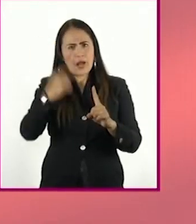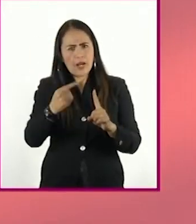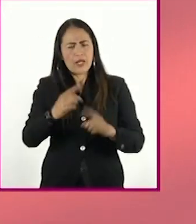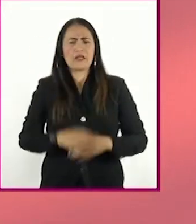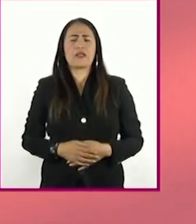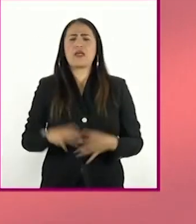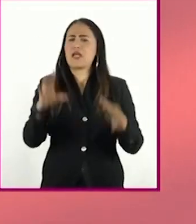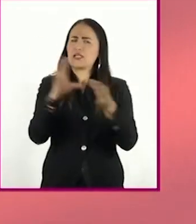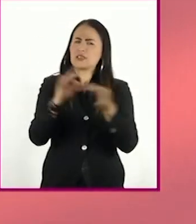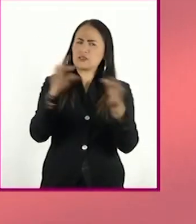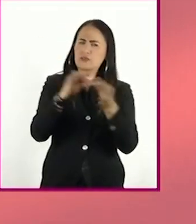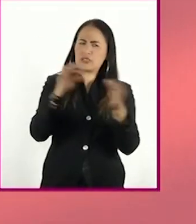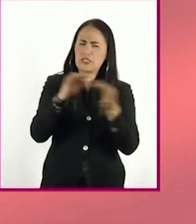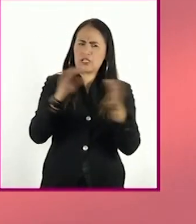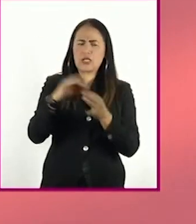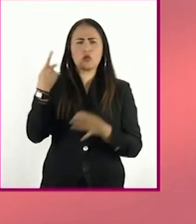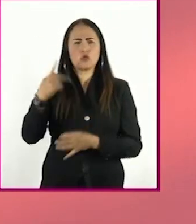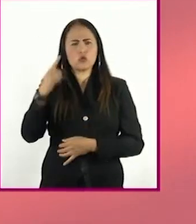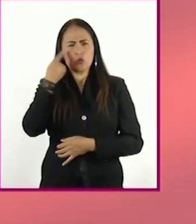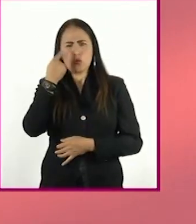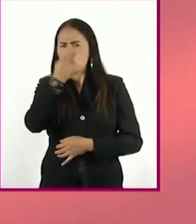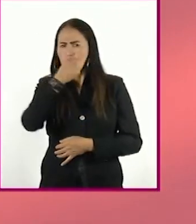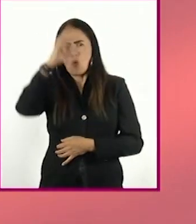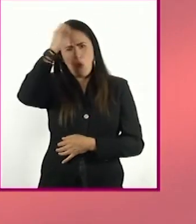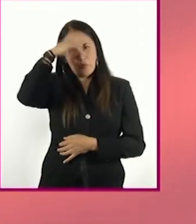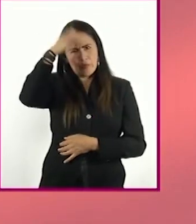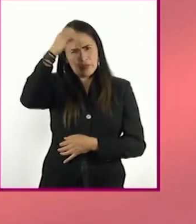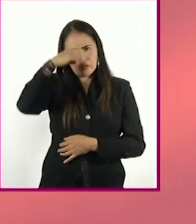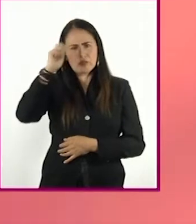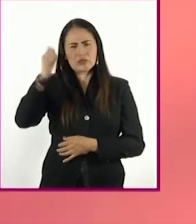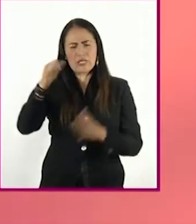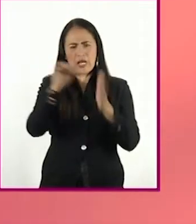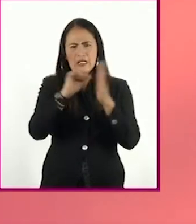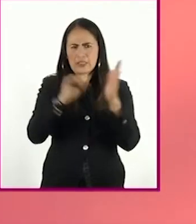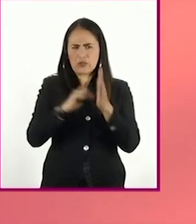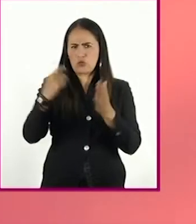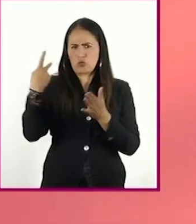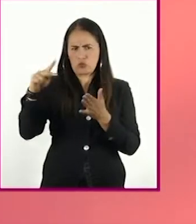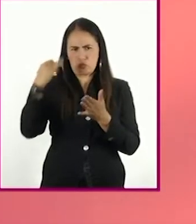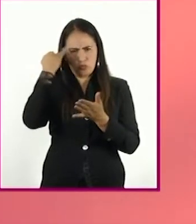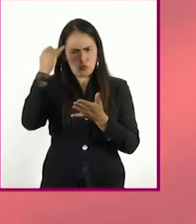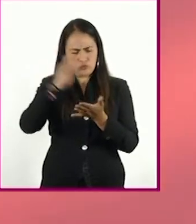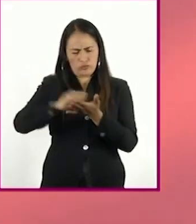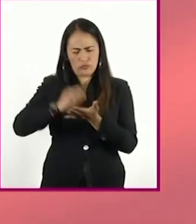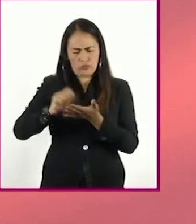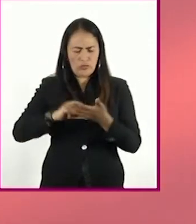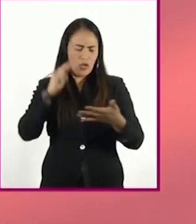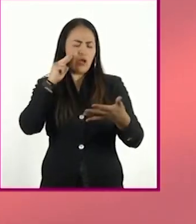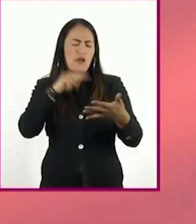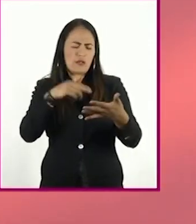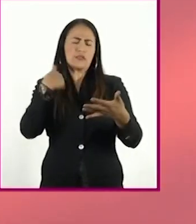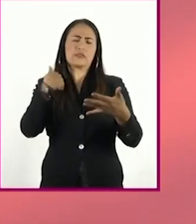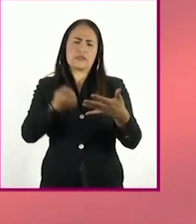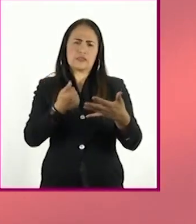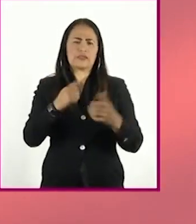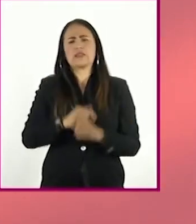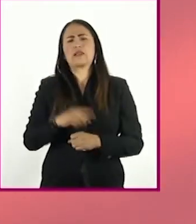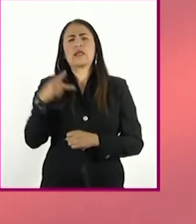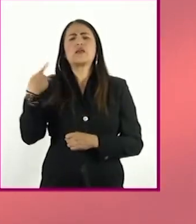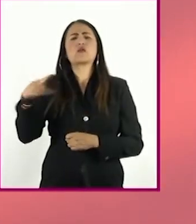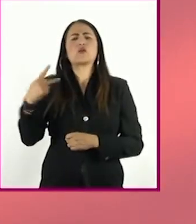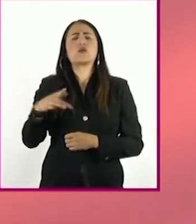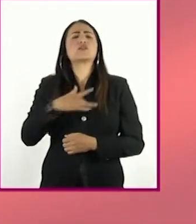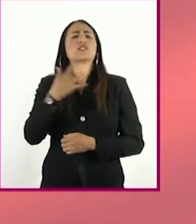el argumento y la postura del autor al leer artículos de opinión, con el propósito de detectar la postura del